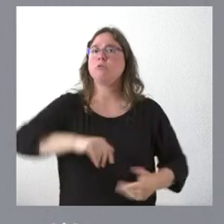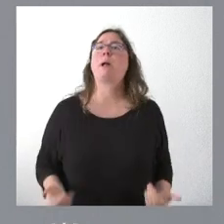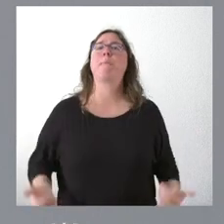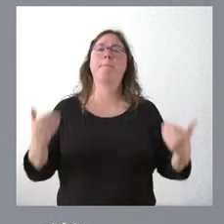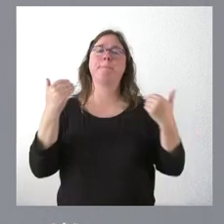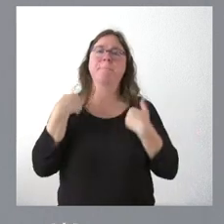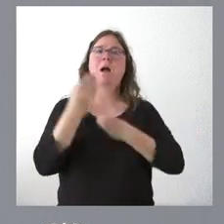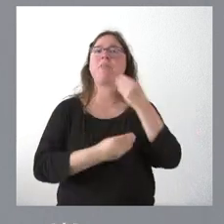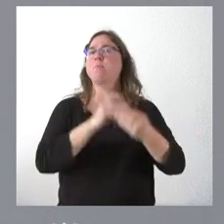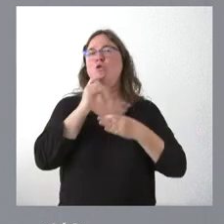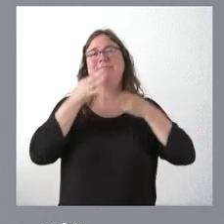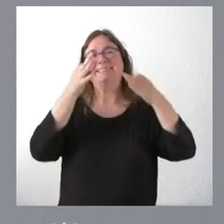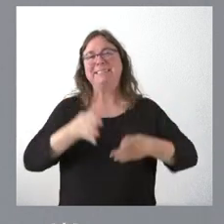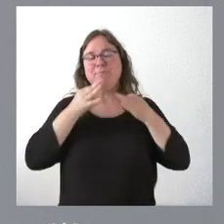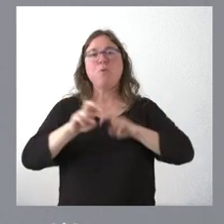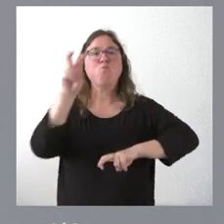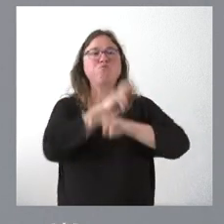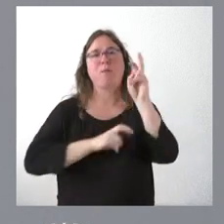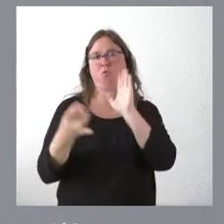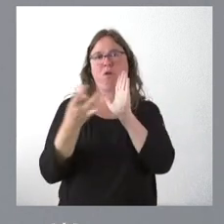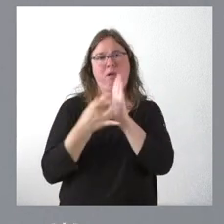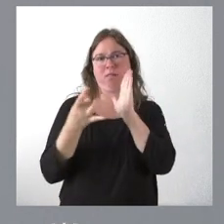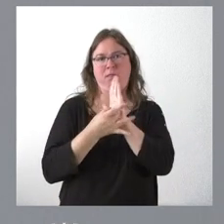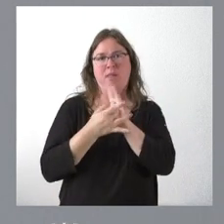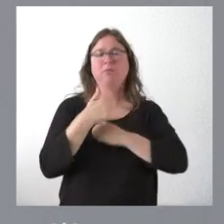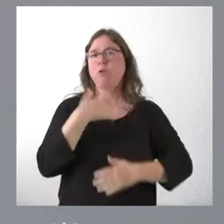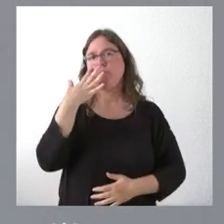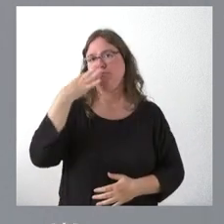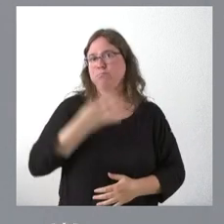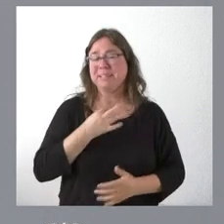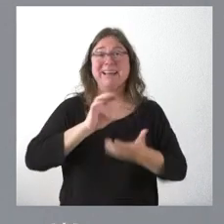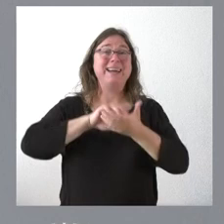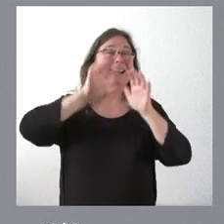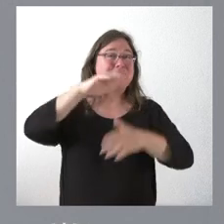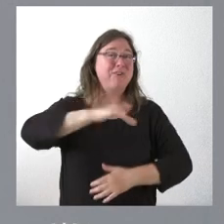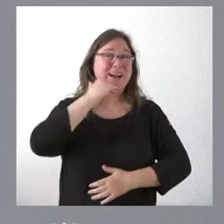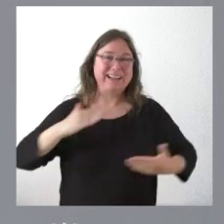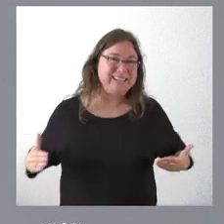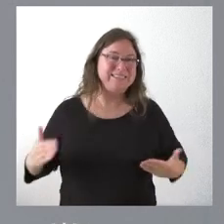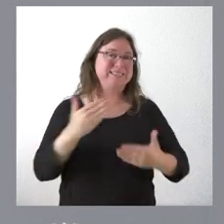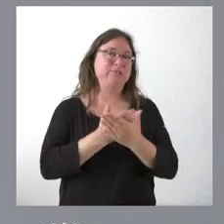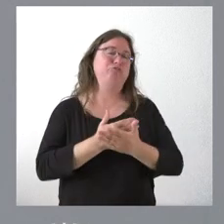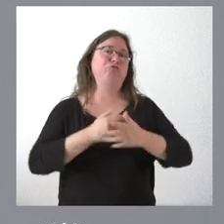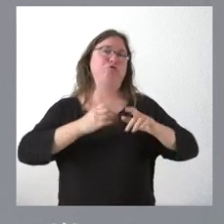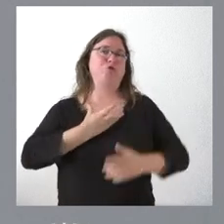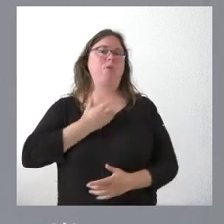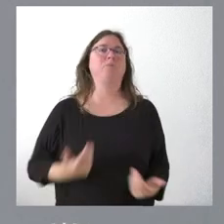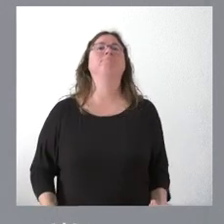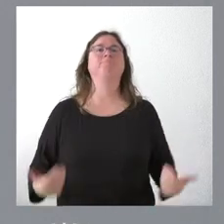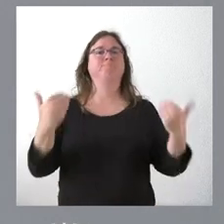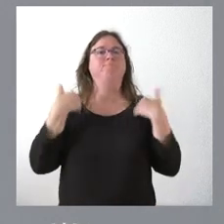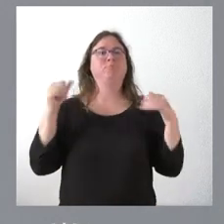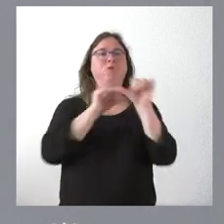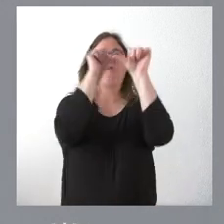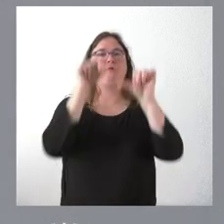tenemos siempre buscando esta calidad y yo creo que en Castilla y León casi todos los ayuntamientos ejercen las competencias que les corresponden